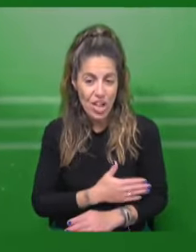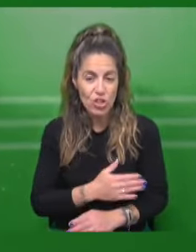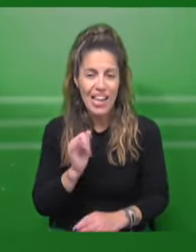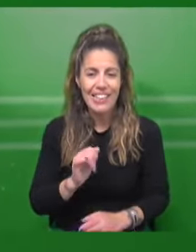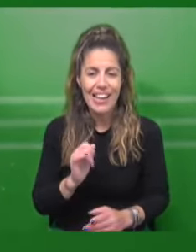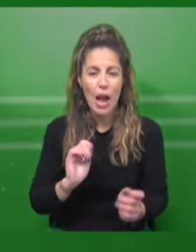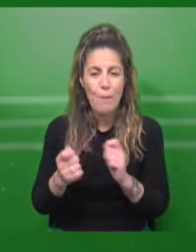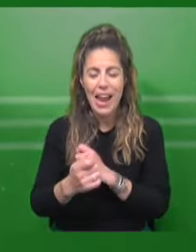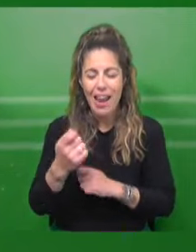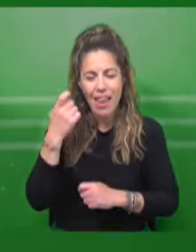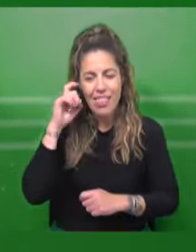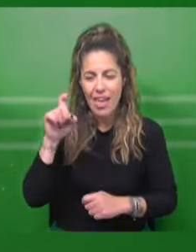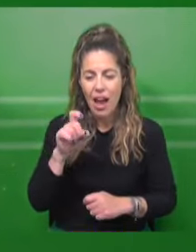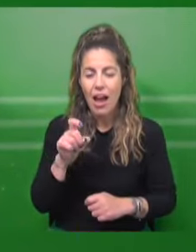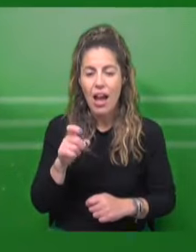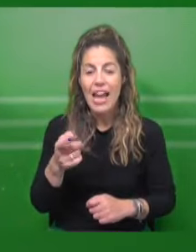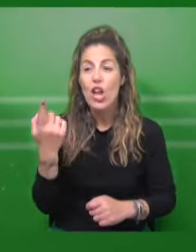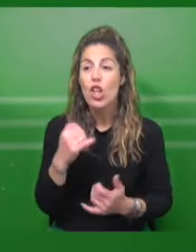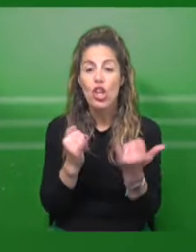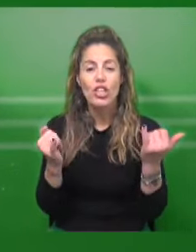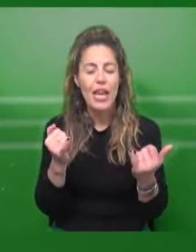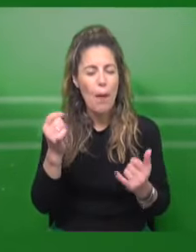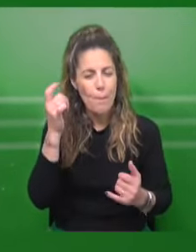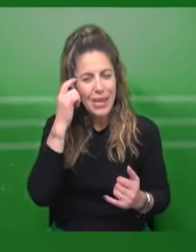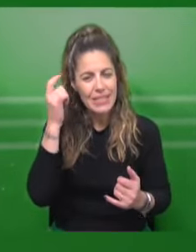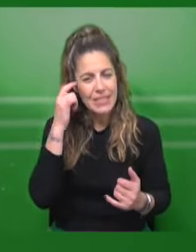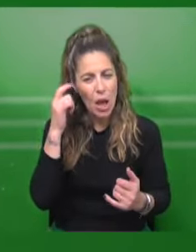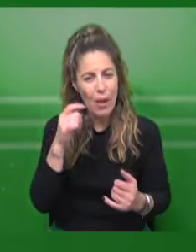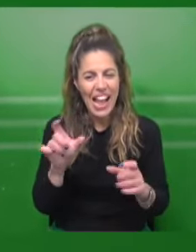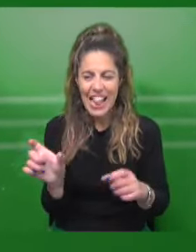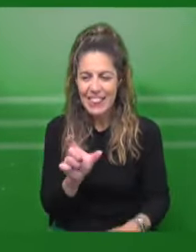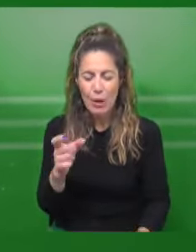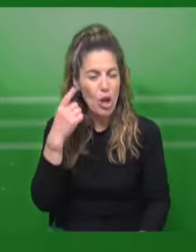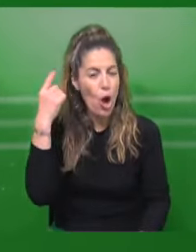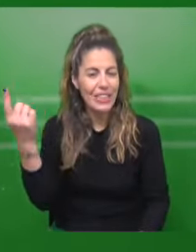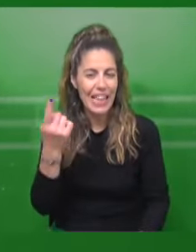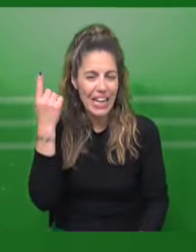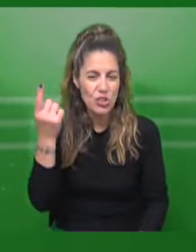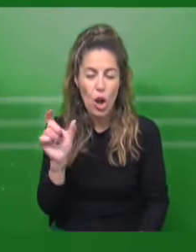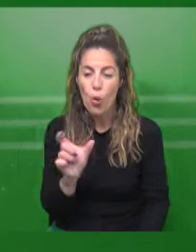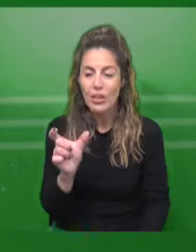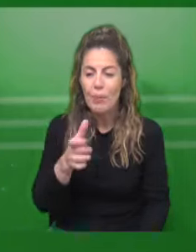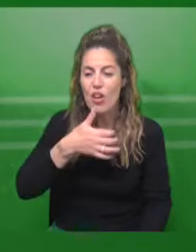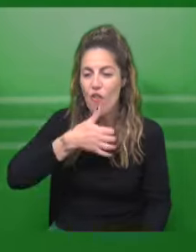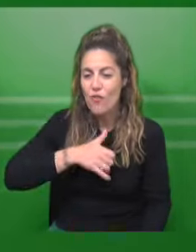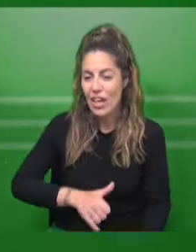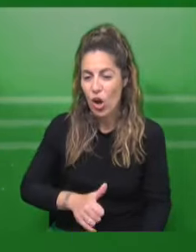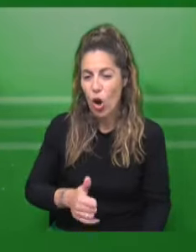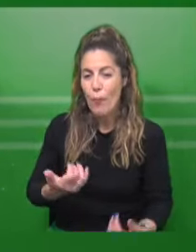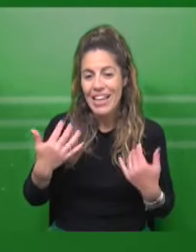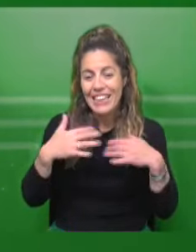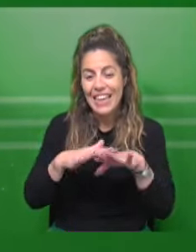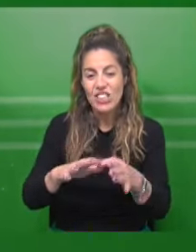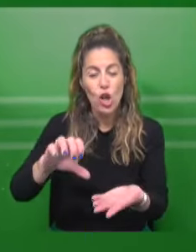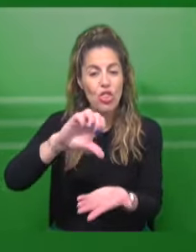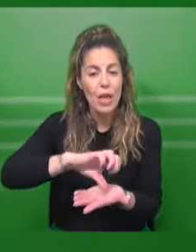no los ot días me ponía a pensar que hasta el término internacional Es un término viejo porque implica la interacción de Naciones